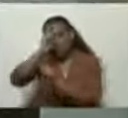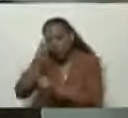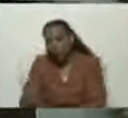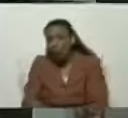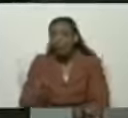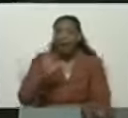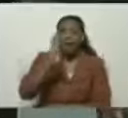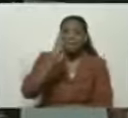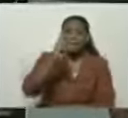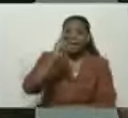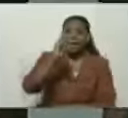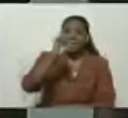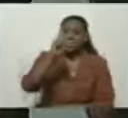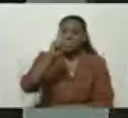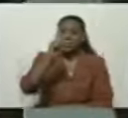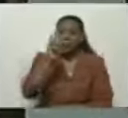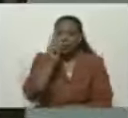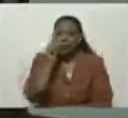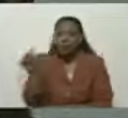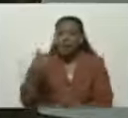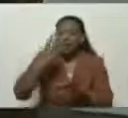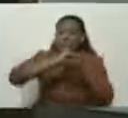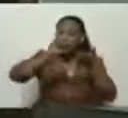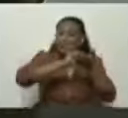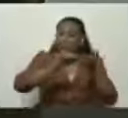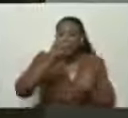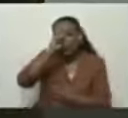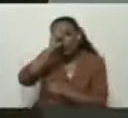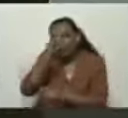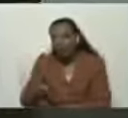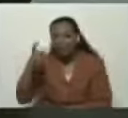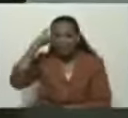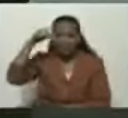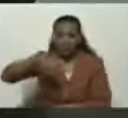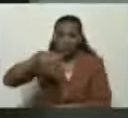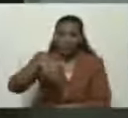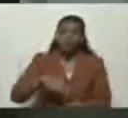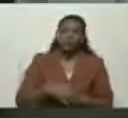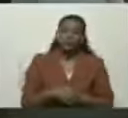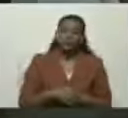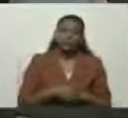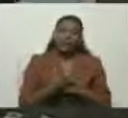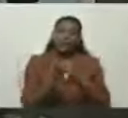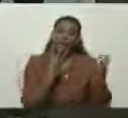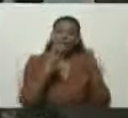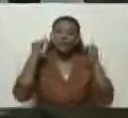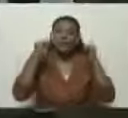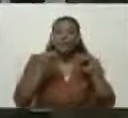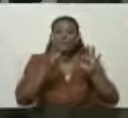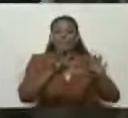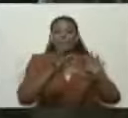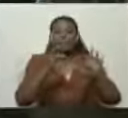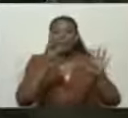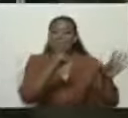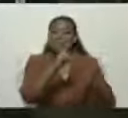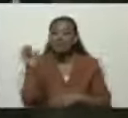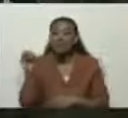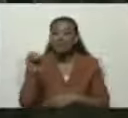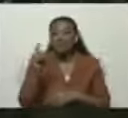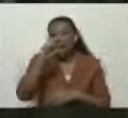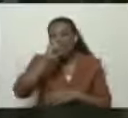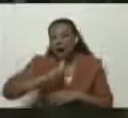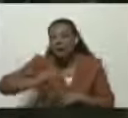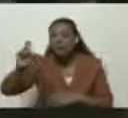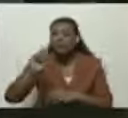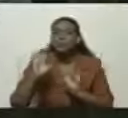Benito Iradi, nuestro escritor homenajeado de esta vigésima Feria Internacional